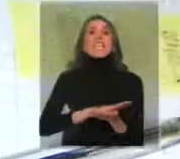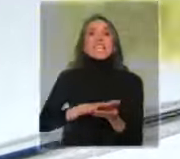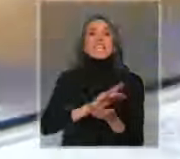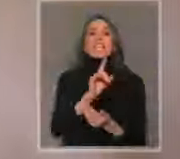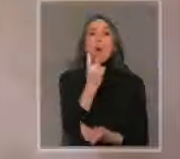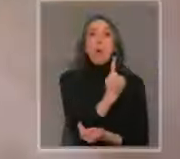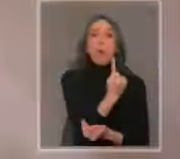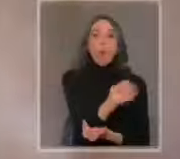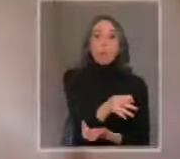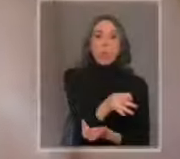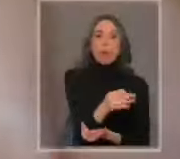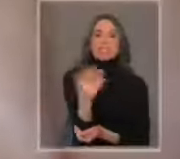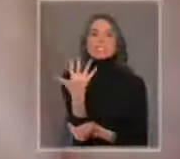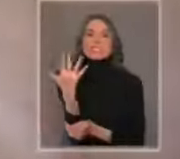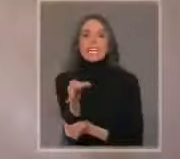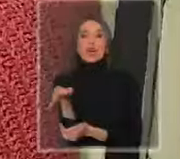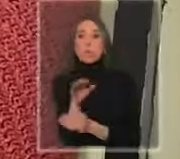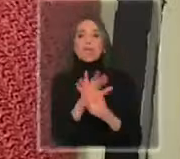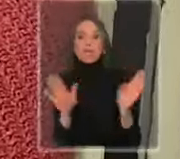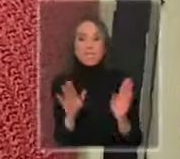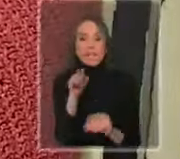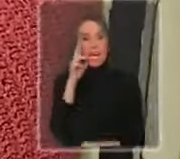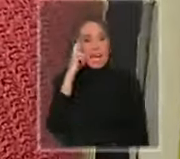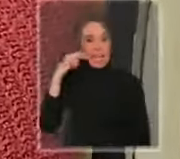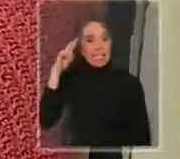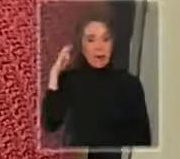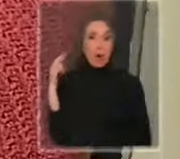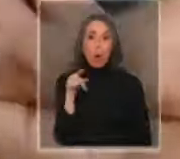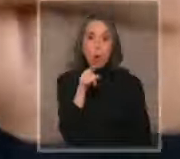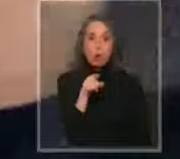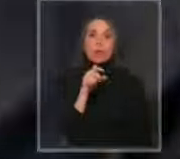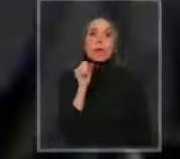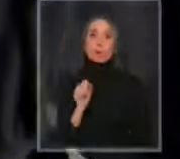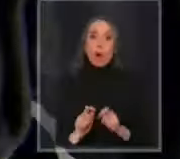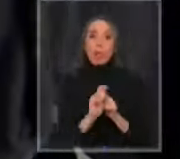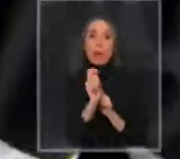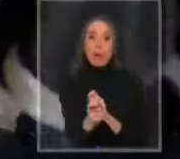5 pesos. Un último dato. Recuerde que usted sí puede